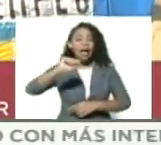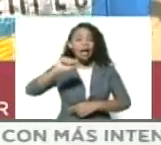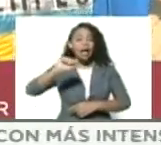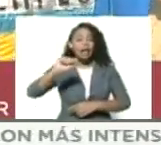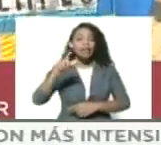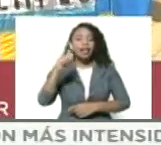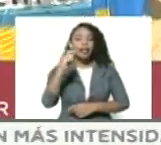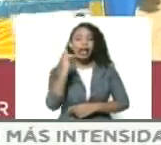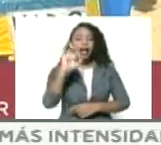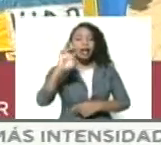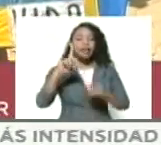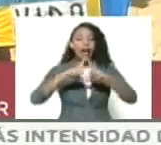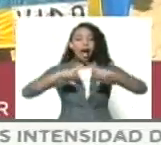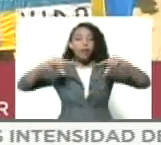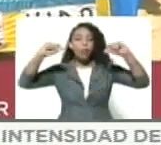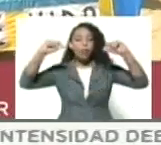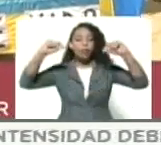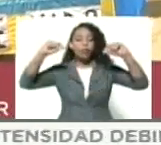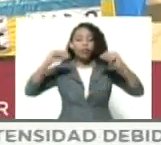Tailandia, Japón,